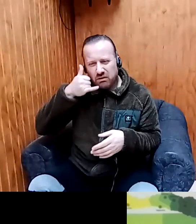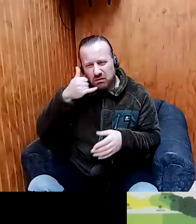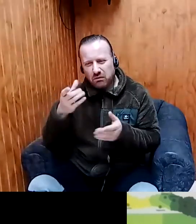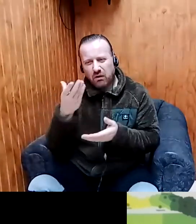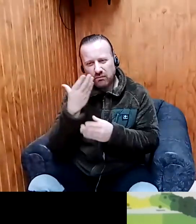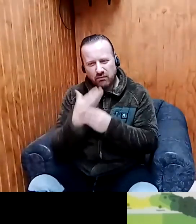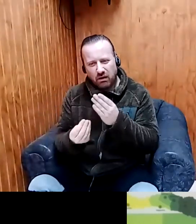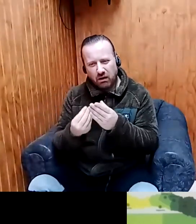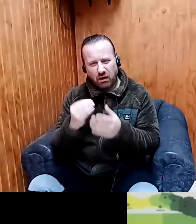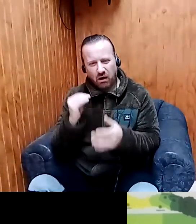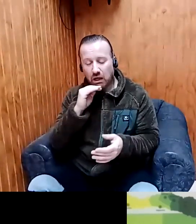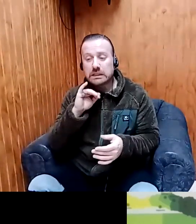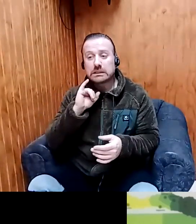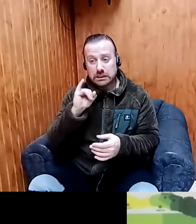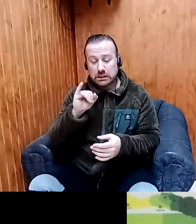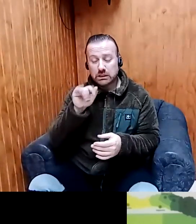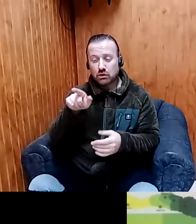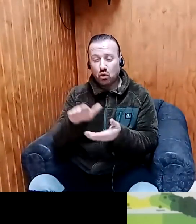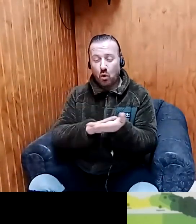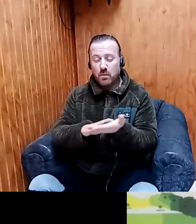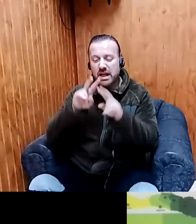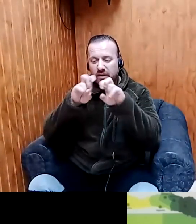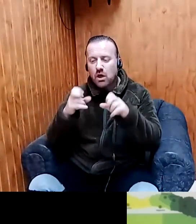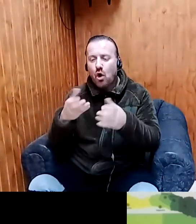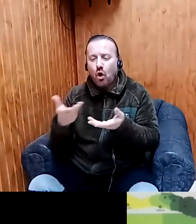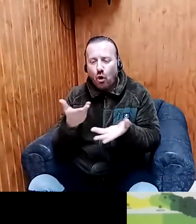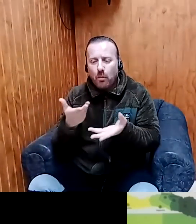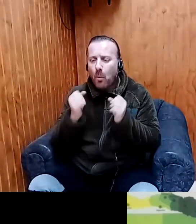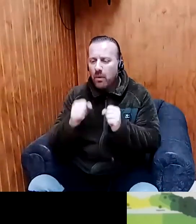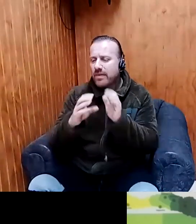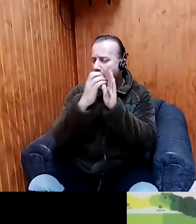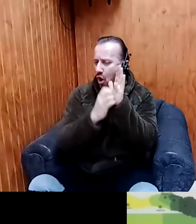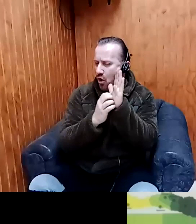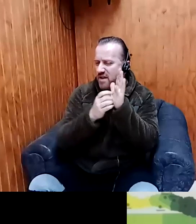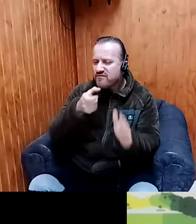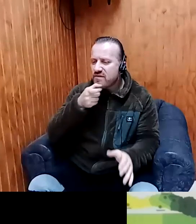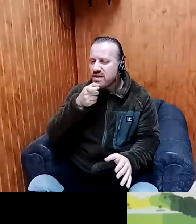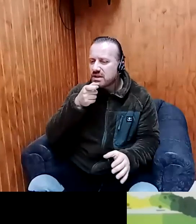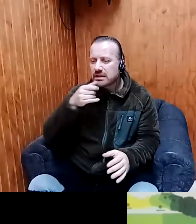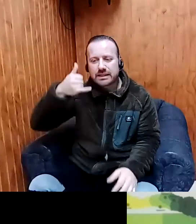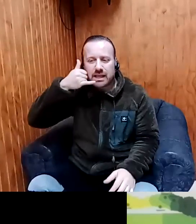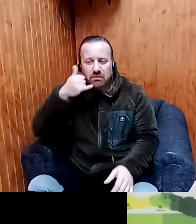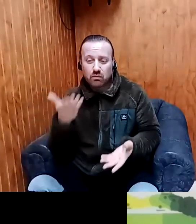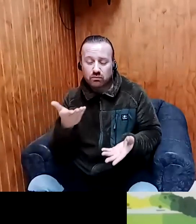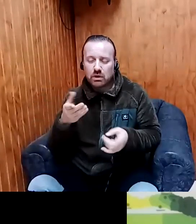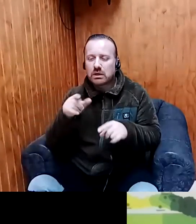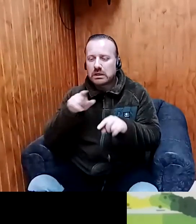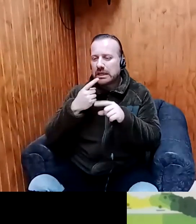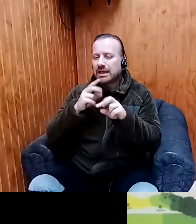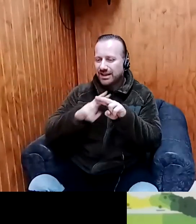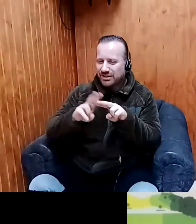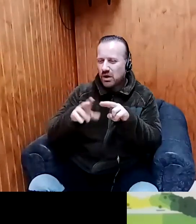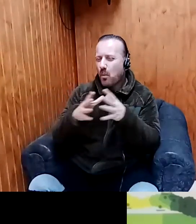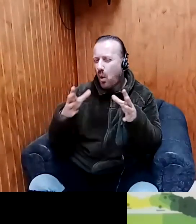¿cómo utilizamos? Y les propuse como reto investigar cómo podrían ahorrar la batería del celular. Y también hicimos diferentes experimentos. Pues, ¿qué funciona